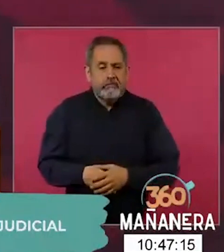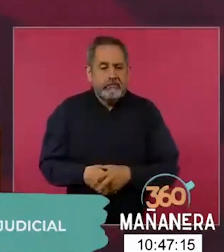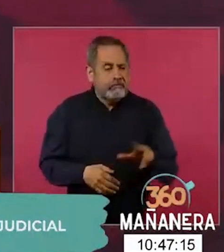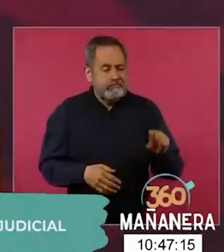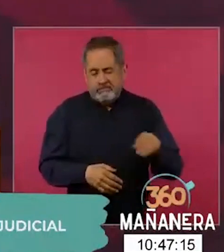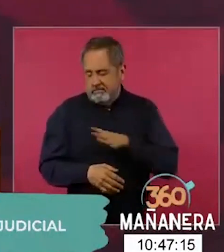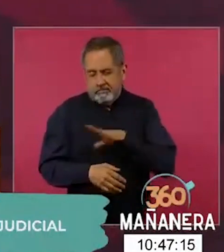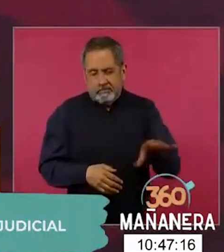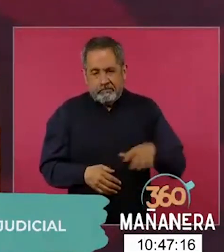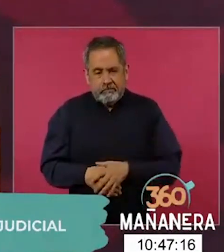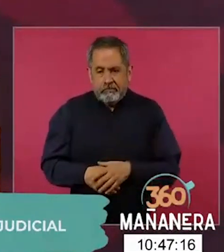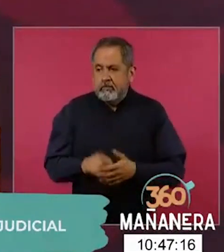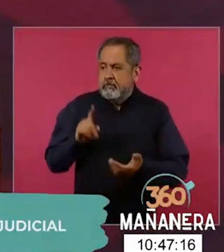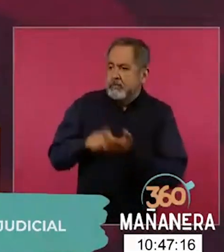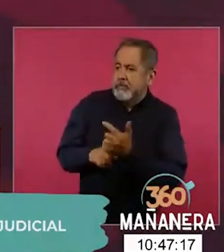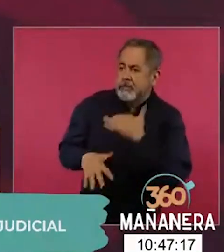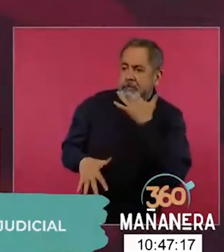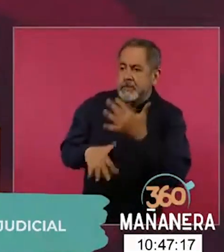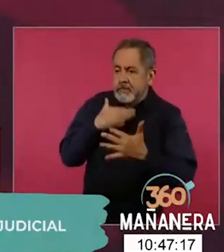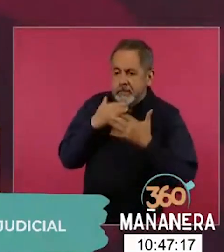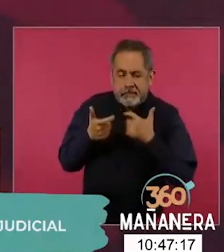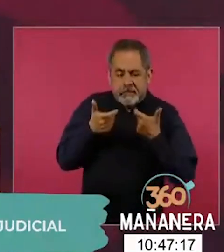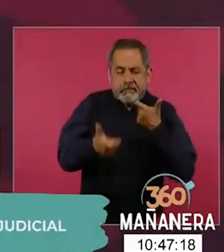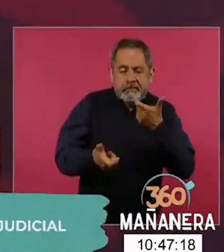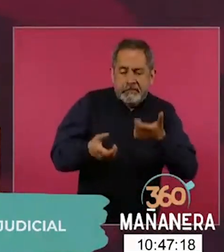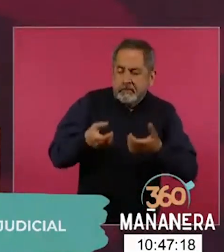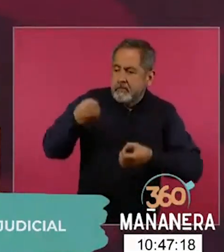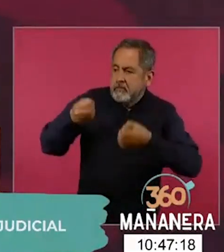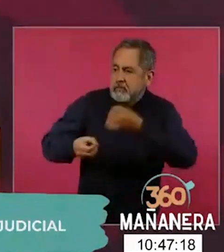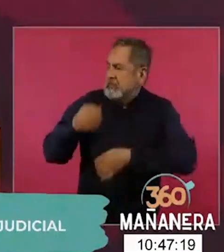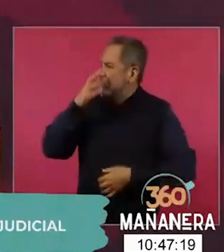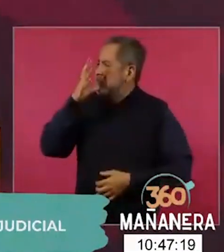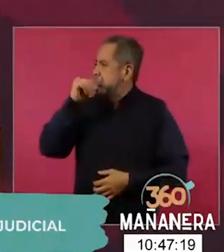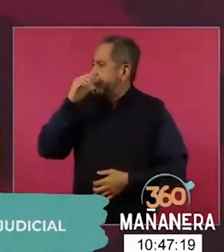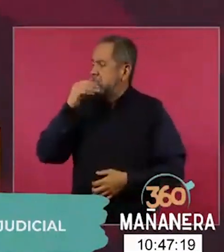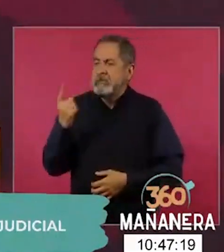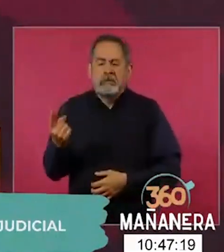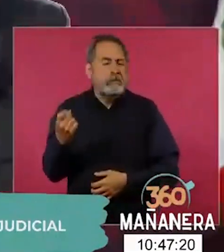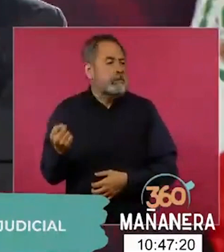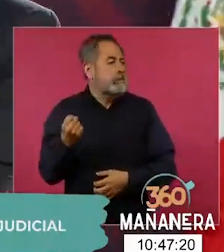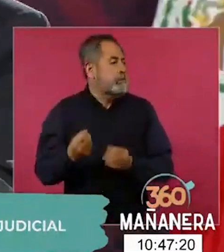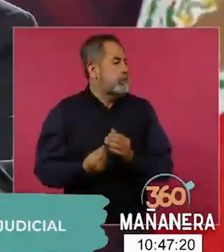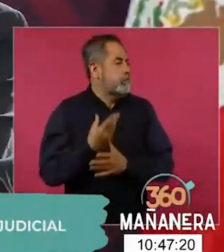ninguna posibilidad de corromper a jueces, a ministros,